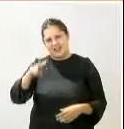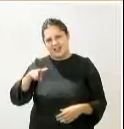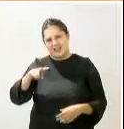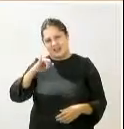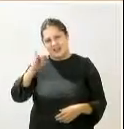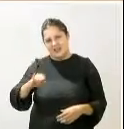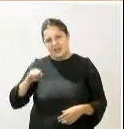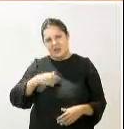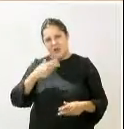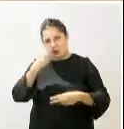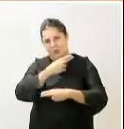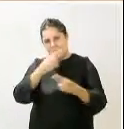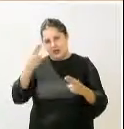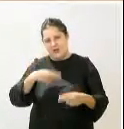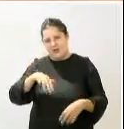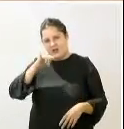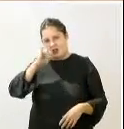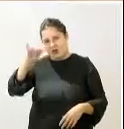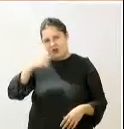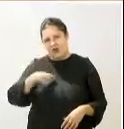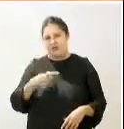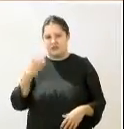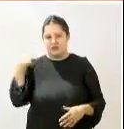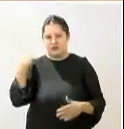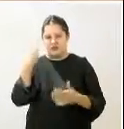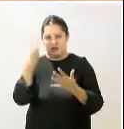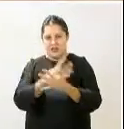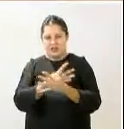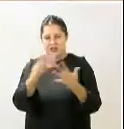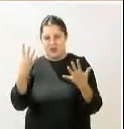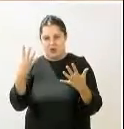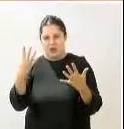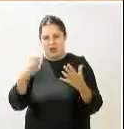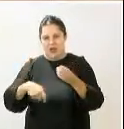La Rioja ya el viernes 9 de agosto del 2019